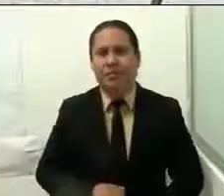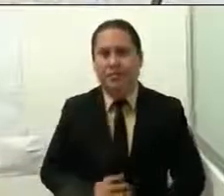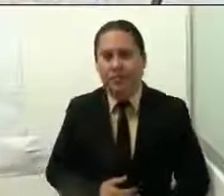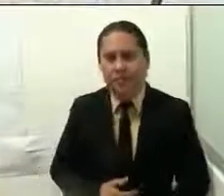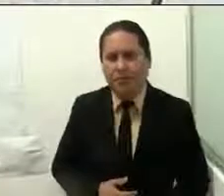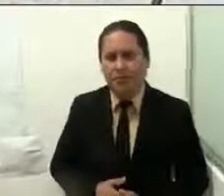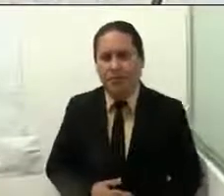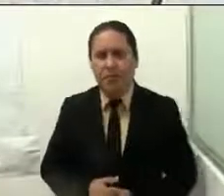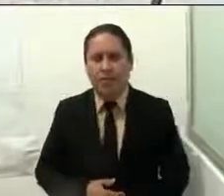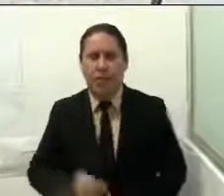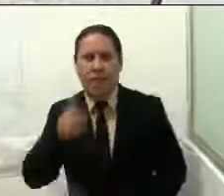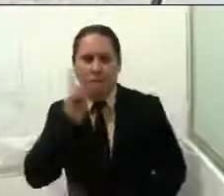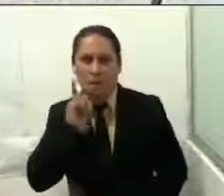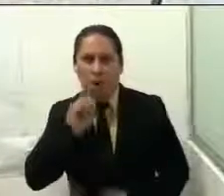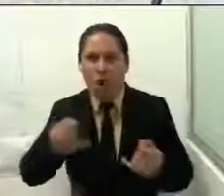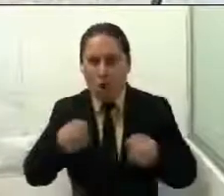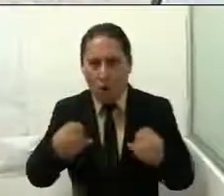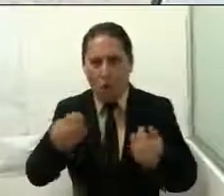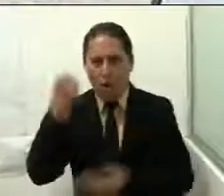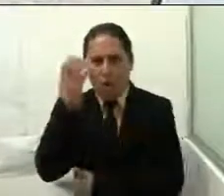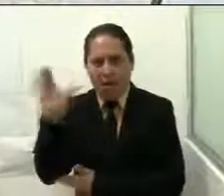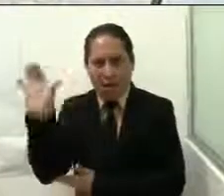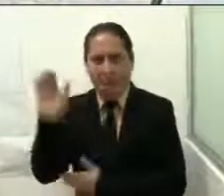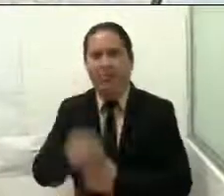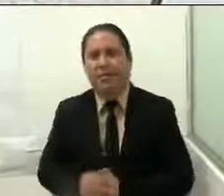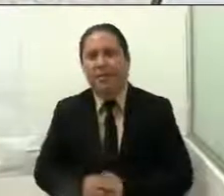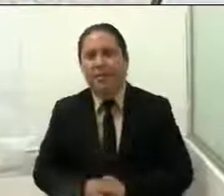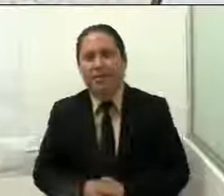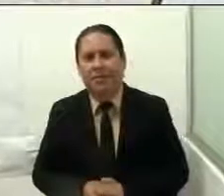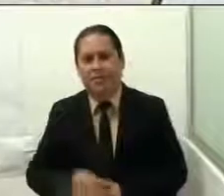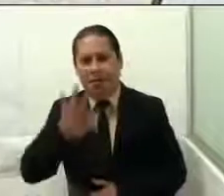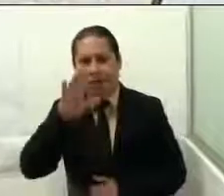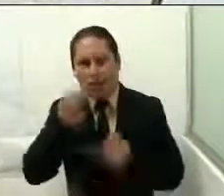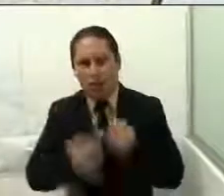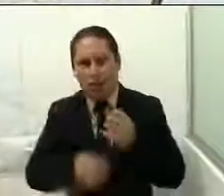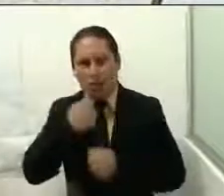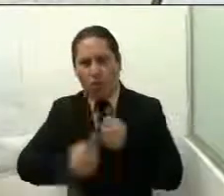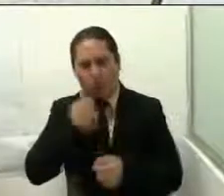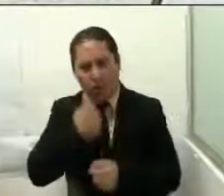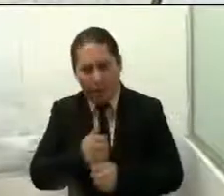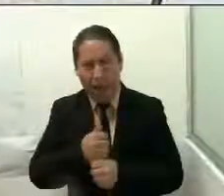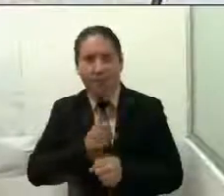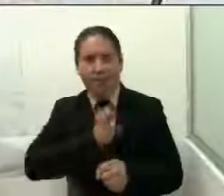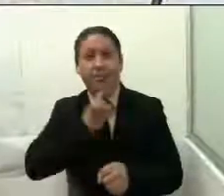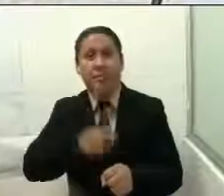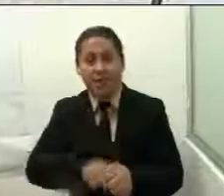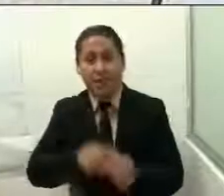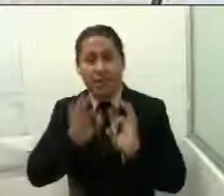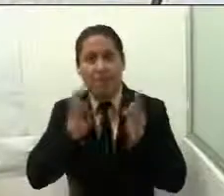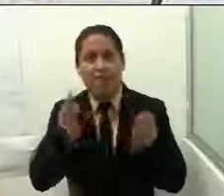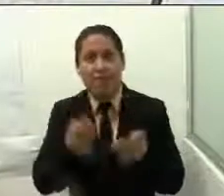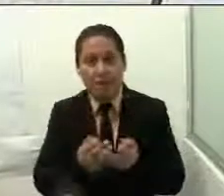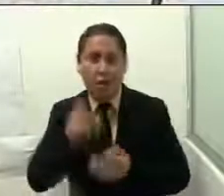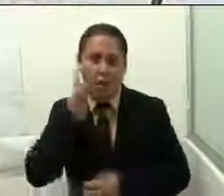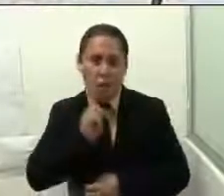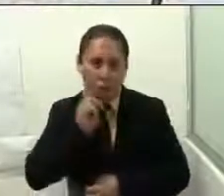mujeres y jóvenes del campo en los tres últimos años en forma especial el número de mujeres